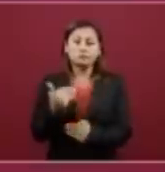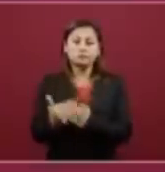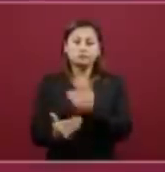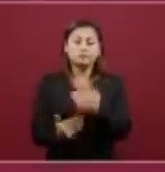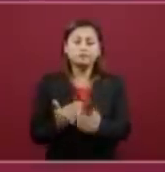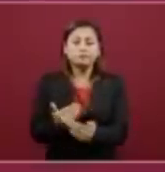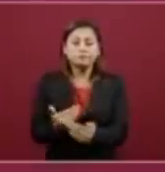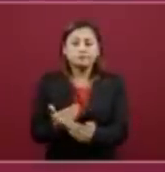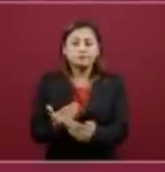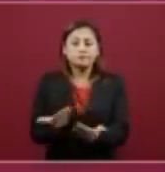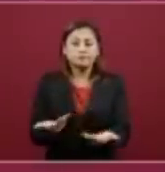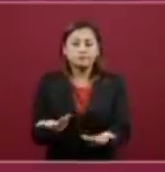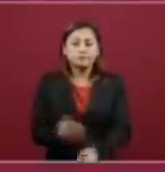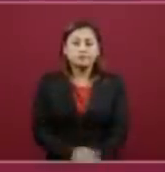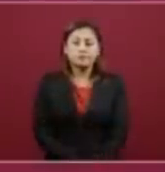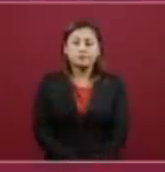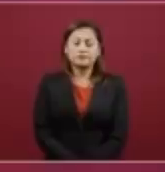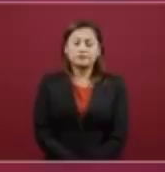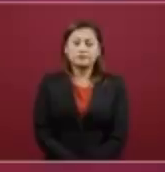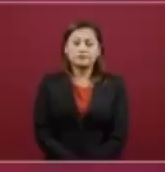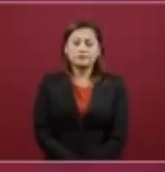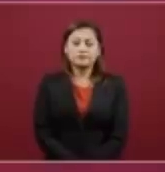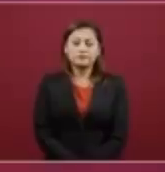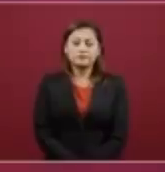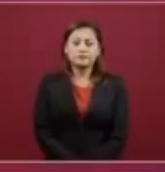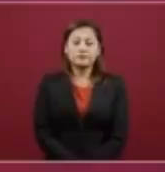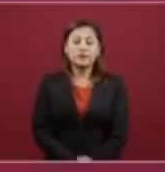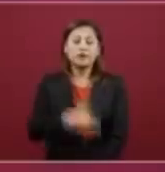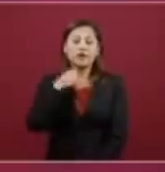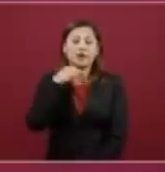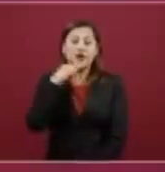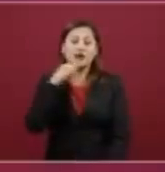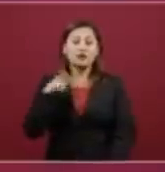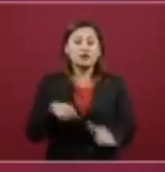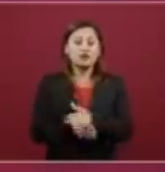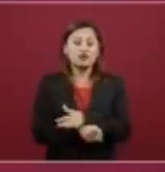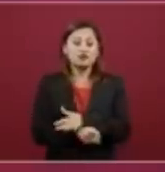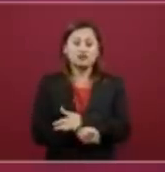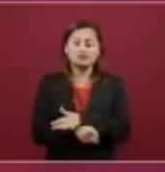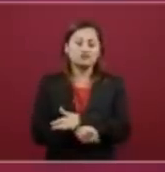que no se tolere la corrupción ni la impunidad,